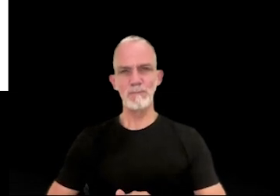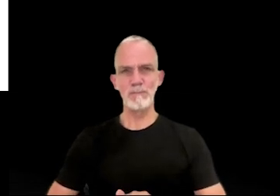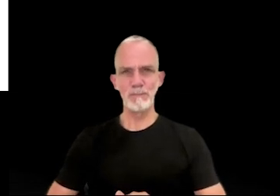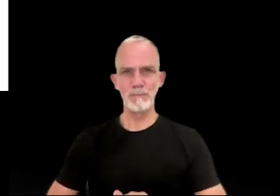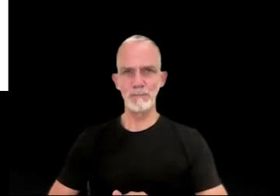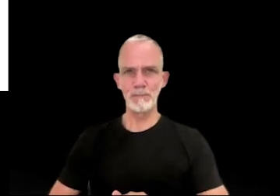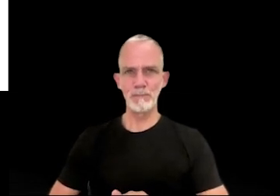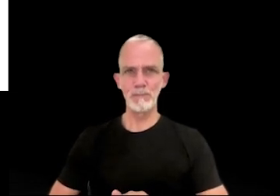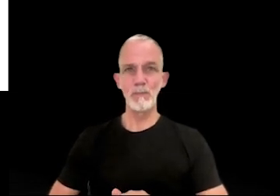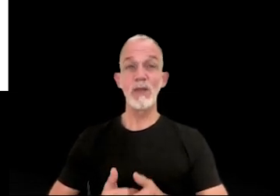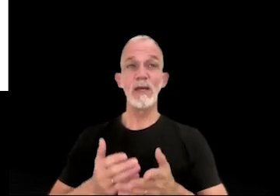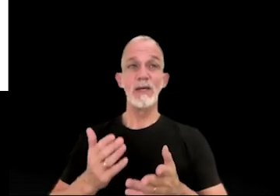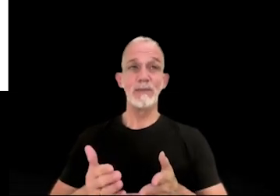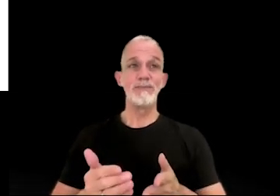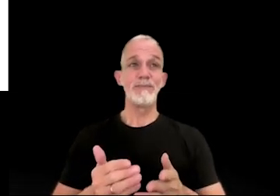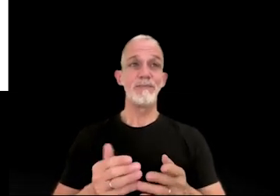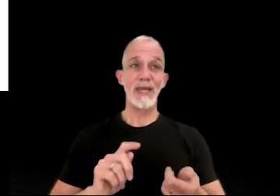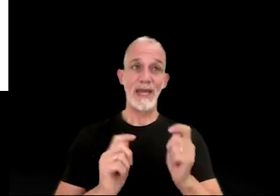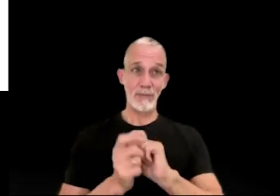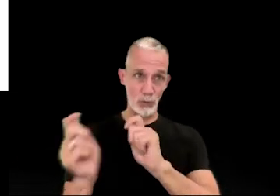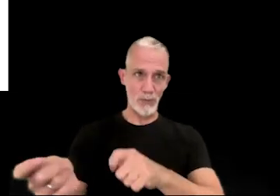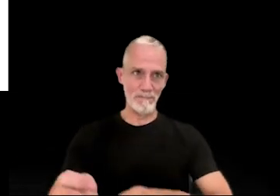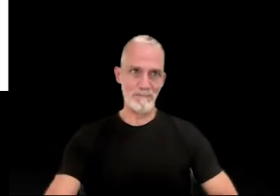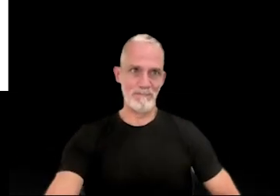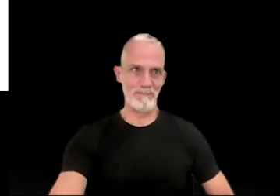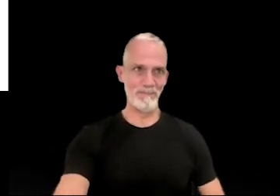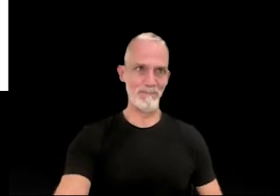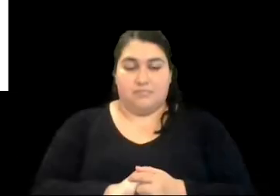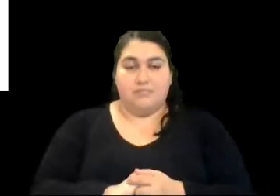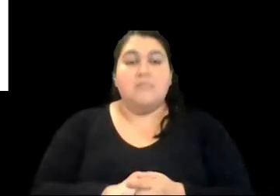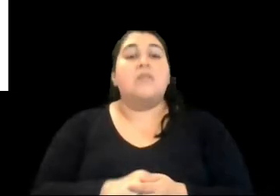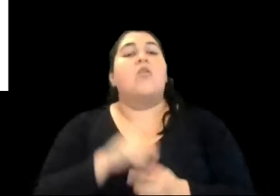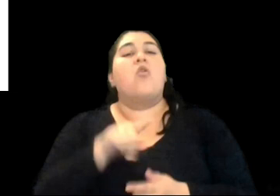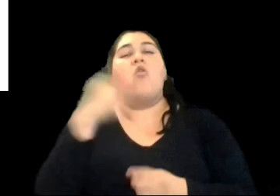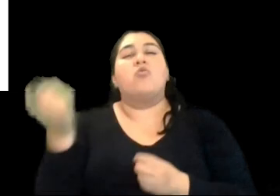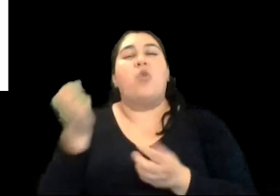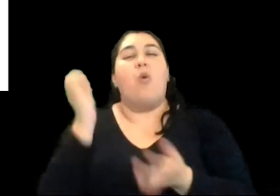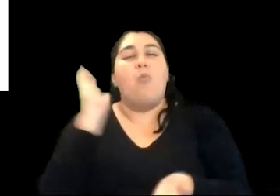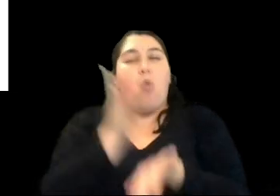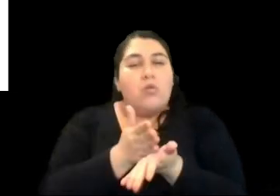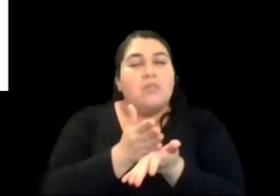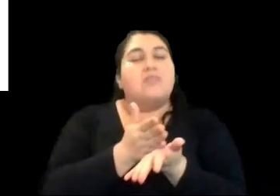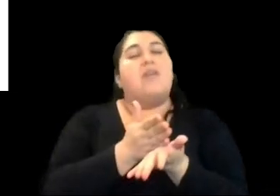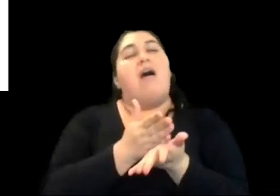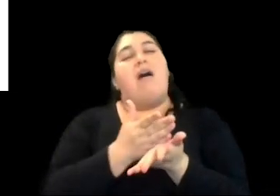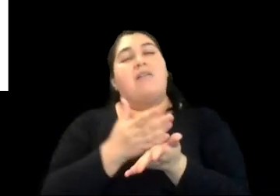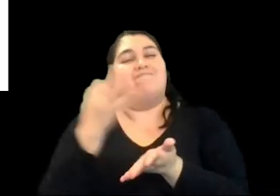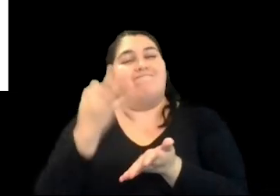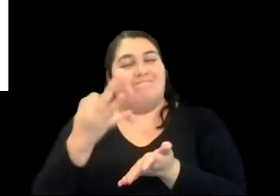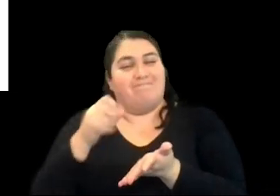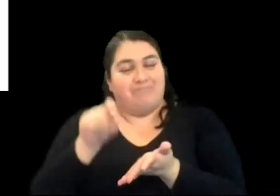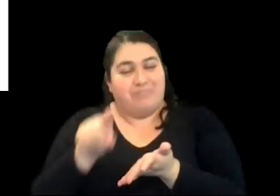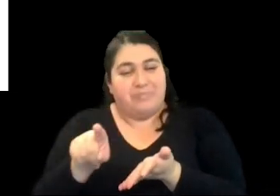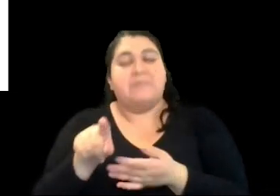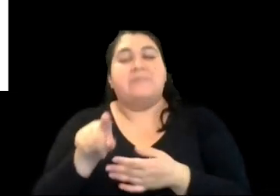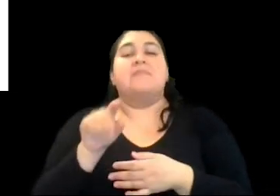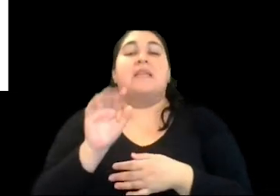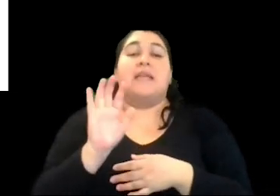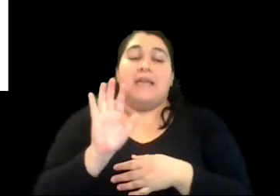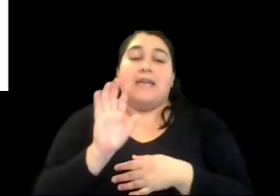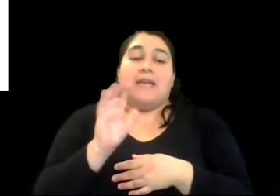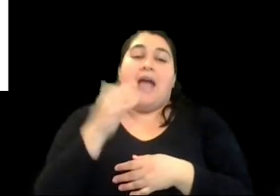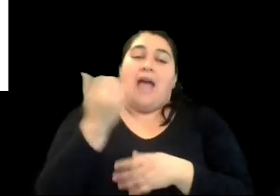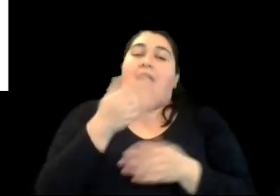Después tenemos el otro grupo de beneficios que está vinculado con las multas y sanciones. Nosotros podemos tener multas